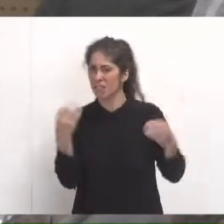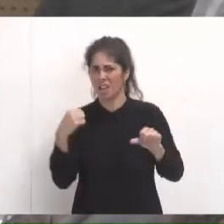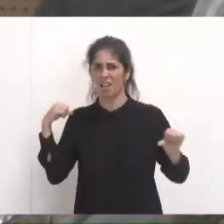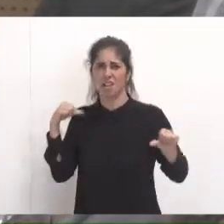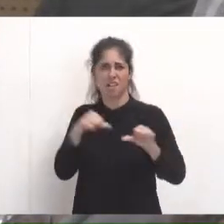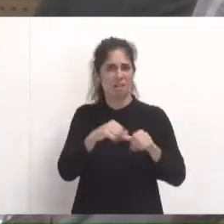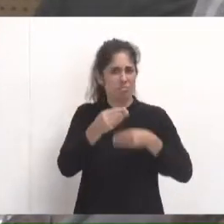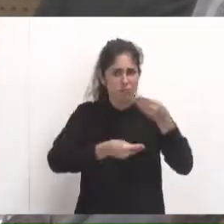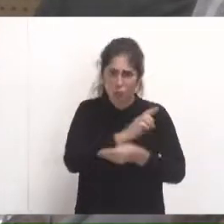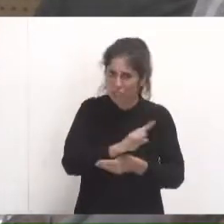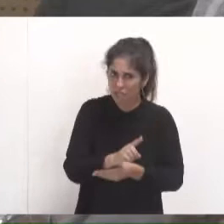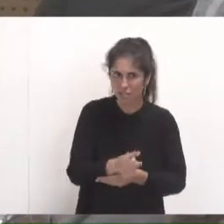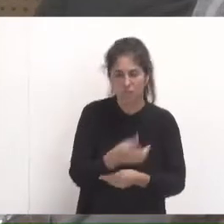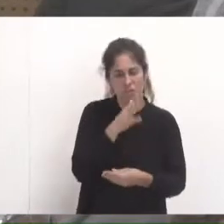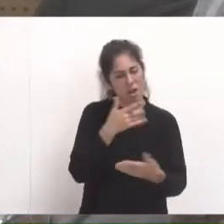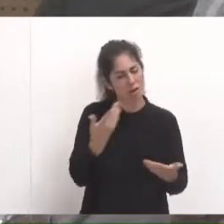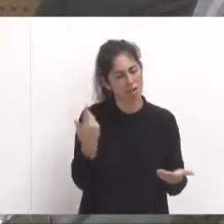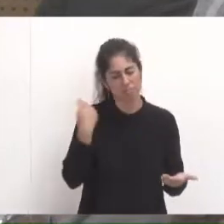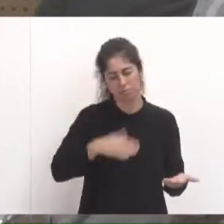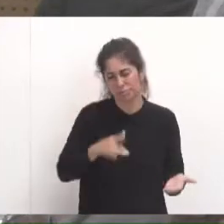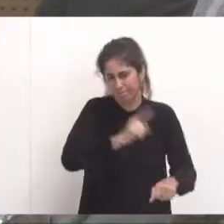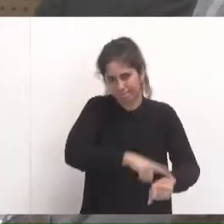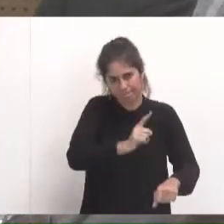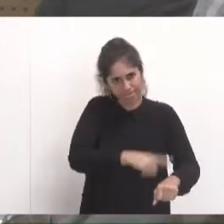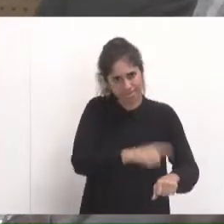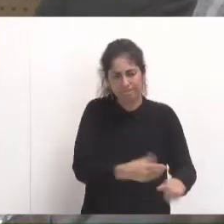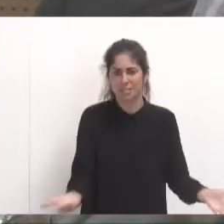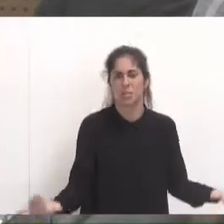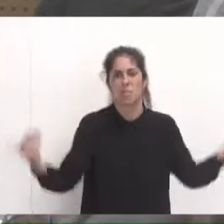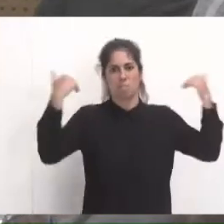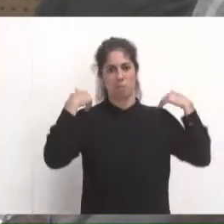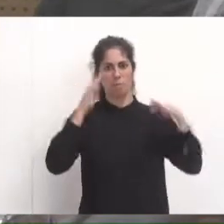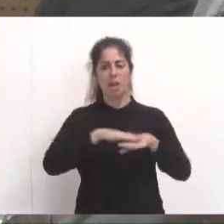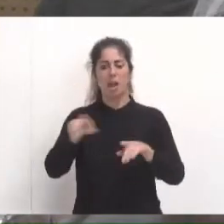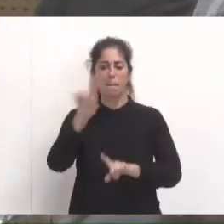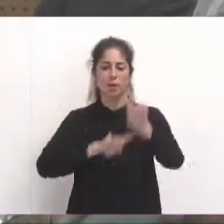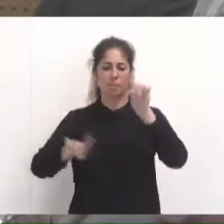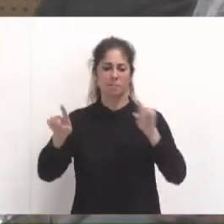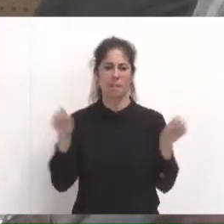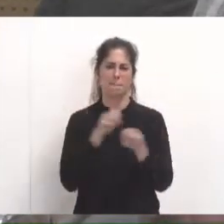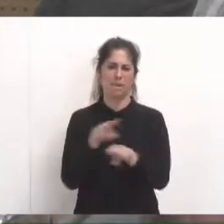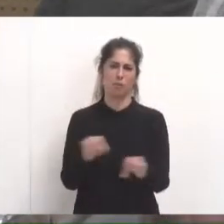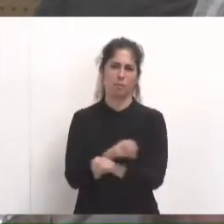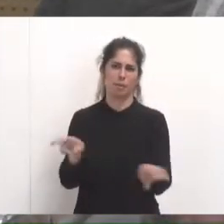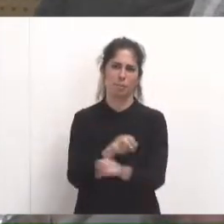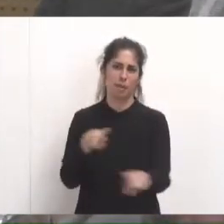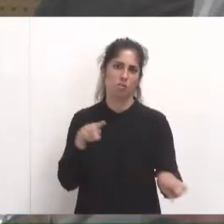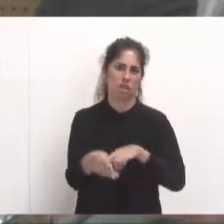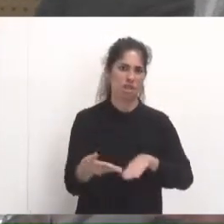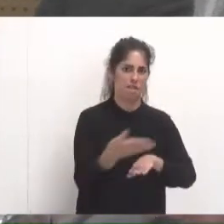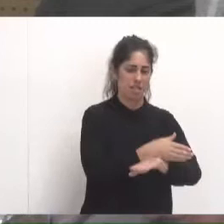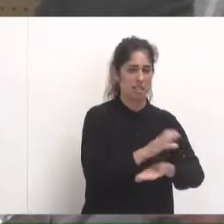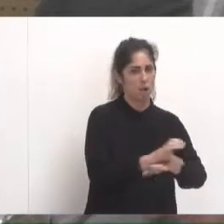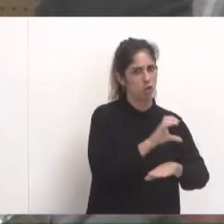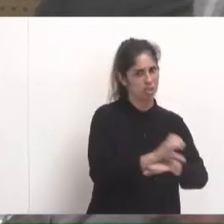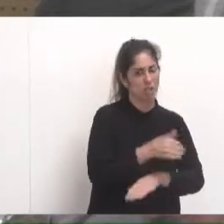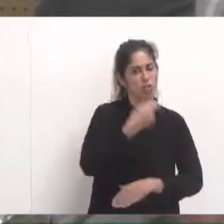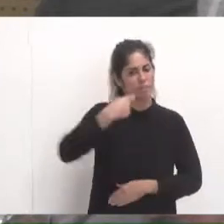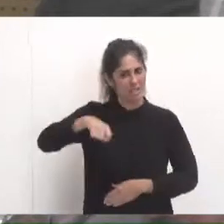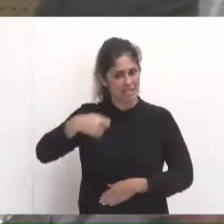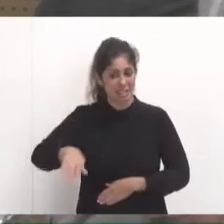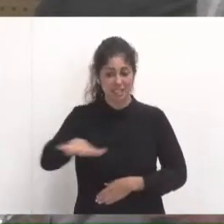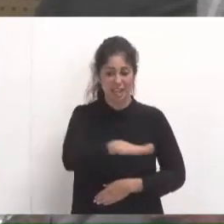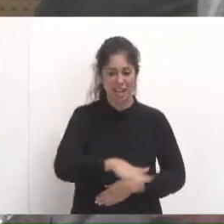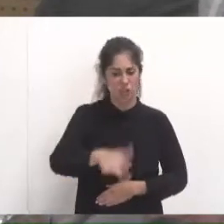la responsabilidad sobre este tema para evitar que se agrave aún más el problema. Señor consejero y señor presidente, la zona afectada debe de